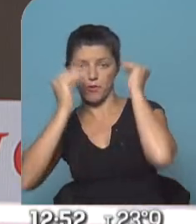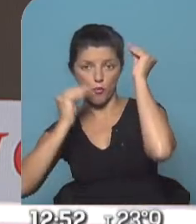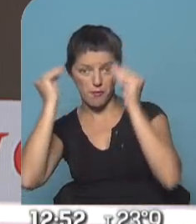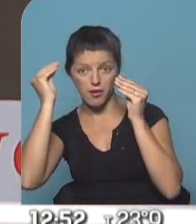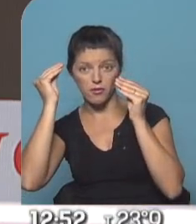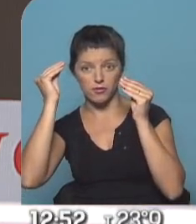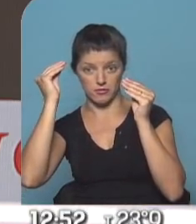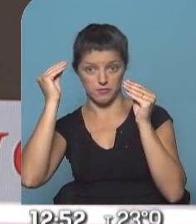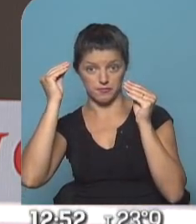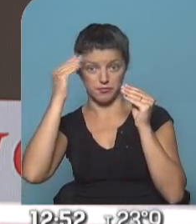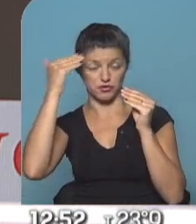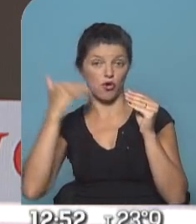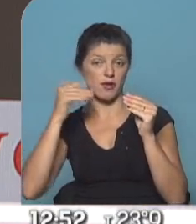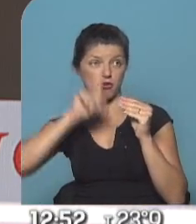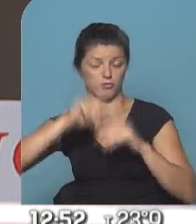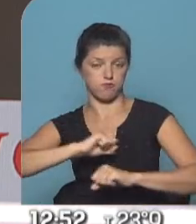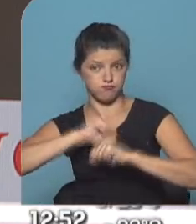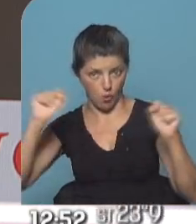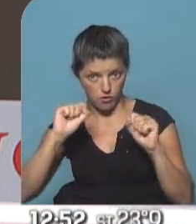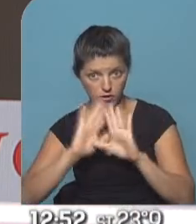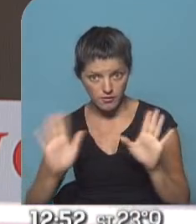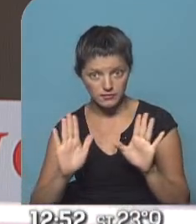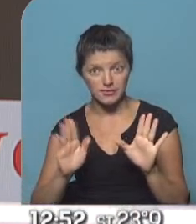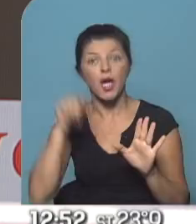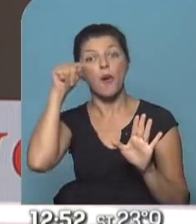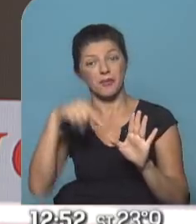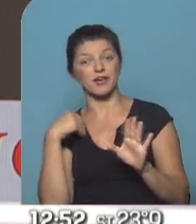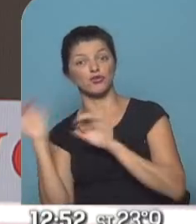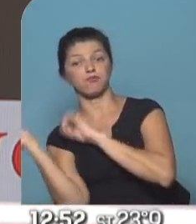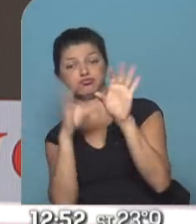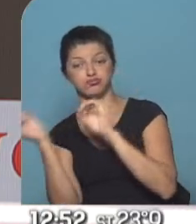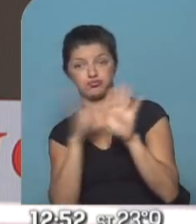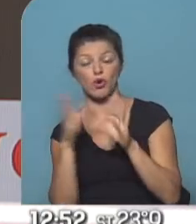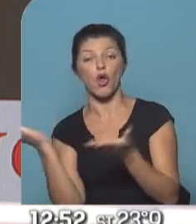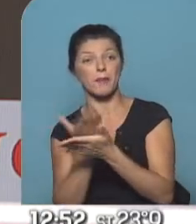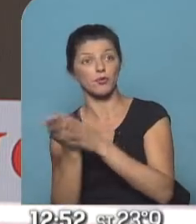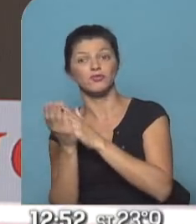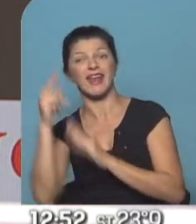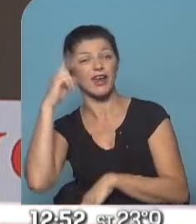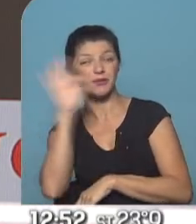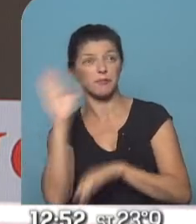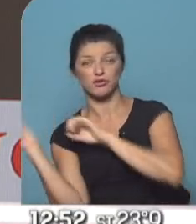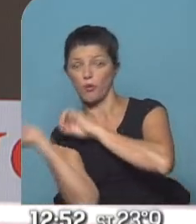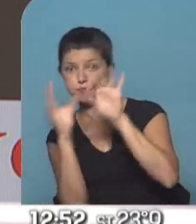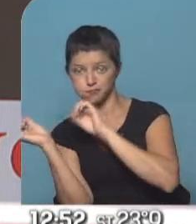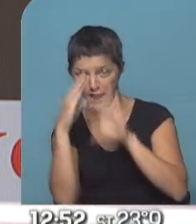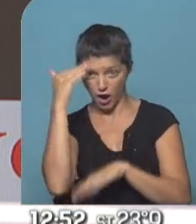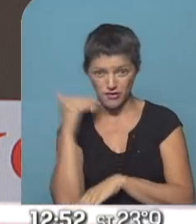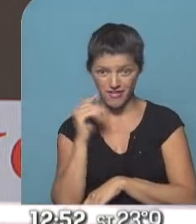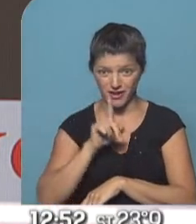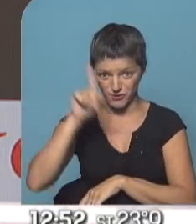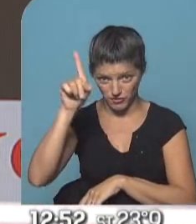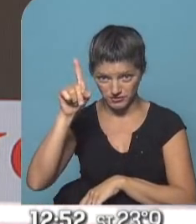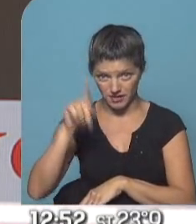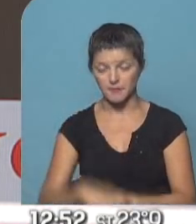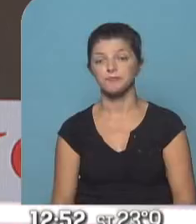del Norte, al que abastecen 90% de sus productos. Lo mismo ocurre con Japón, Sin que duda. evidentemente es el blanco predilecto